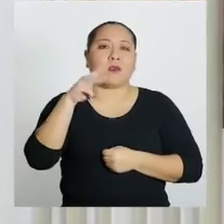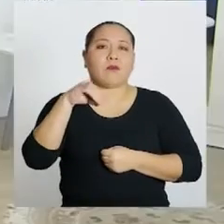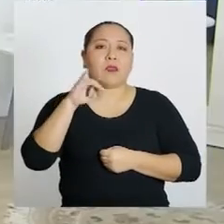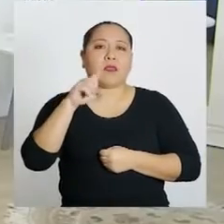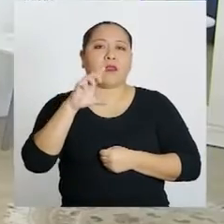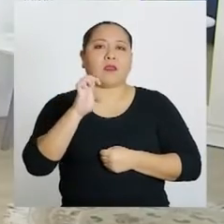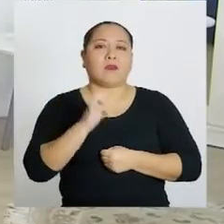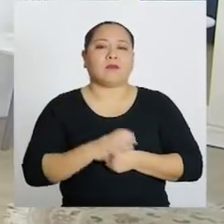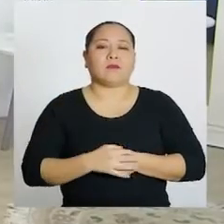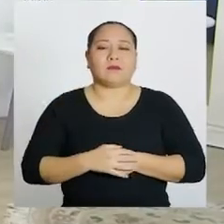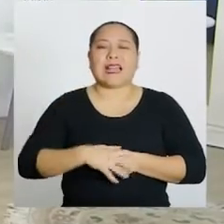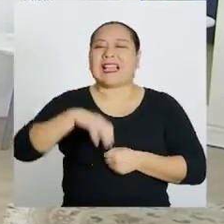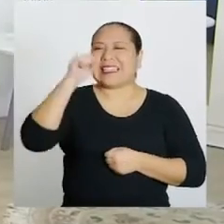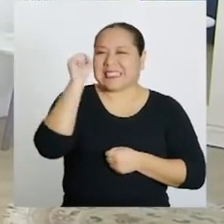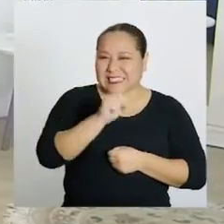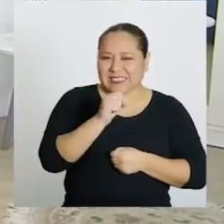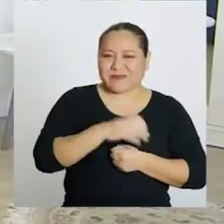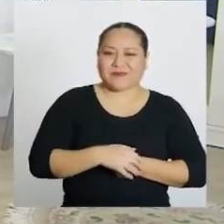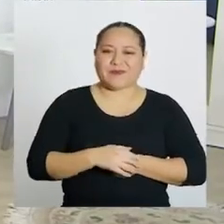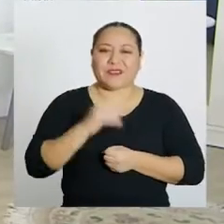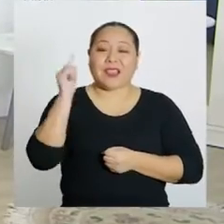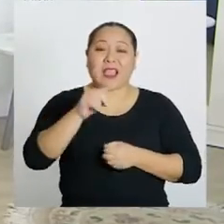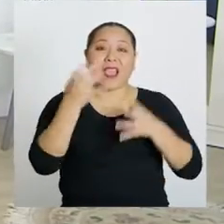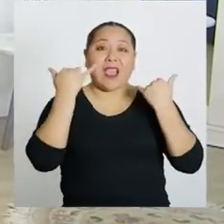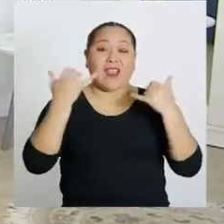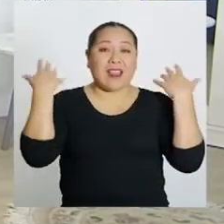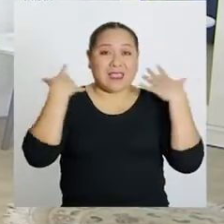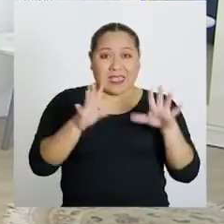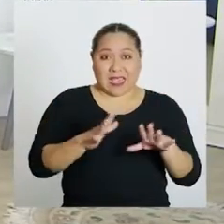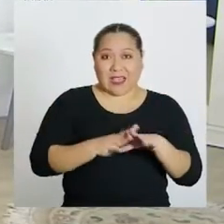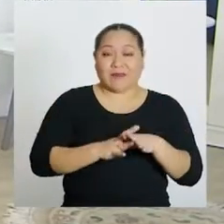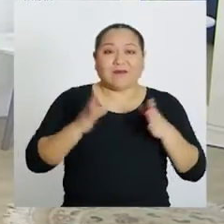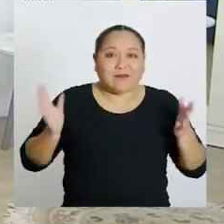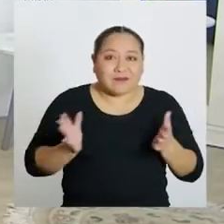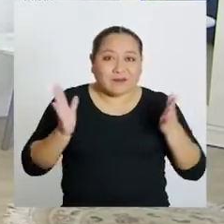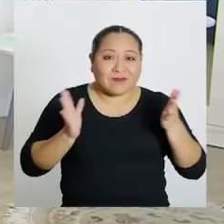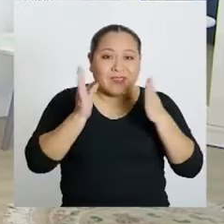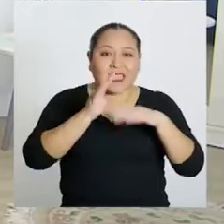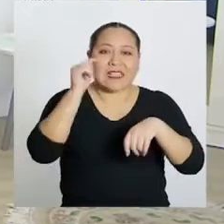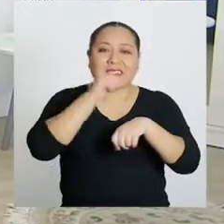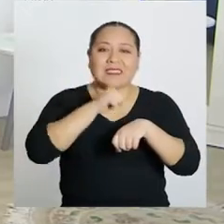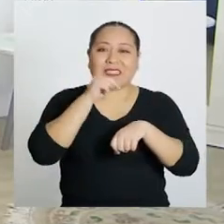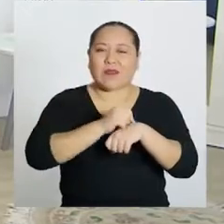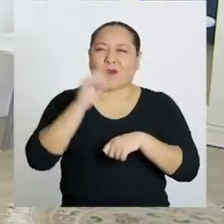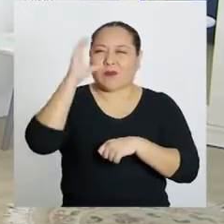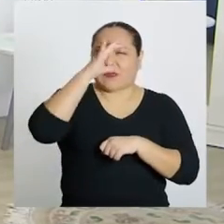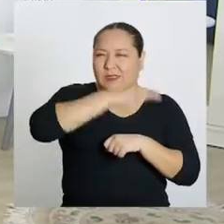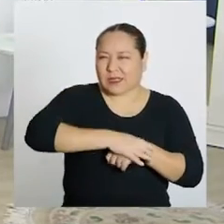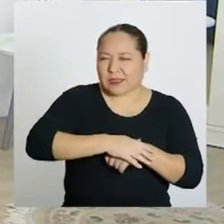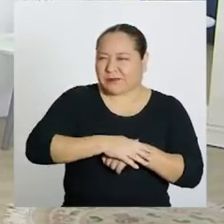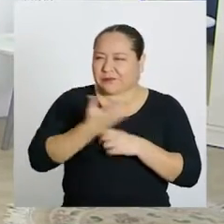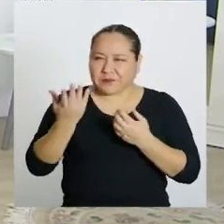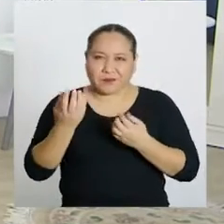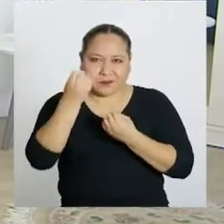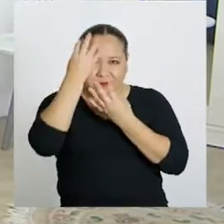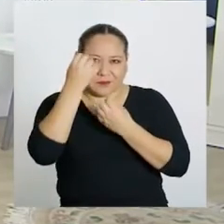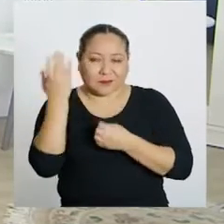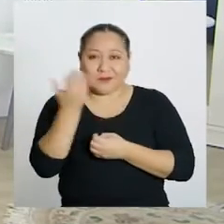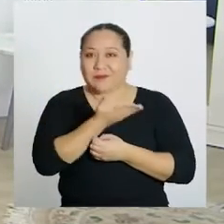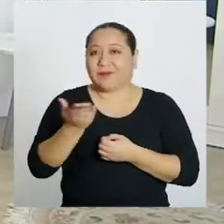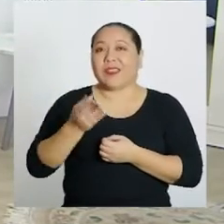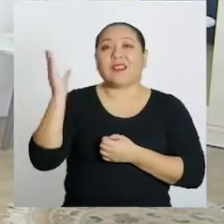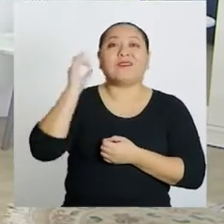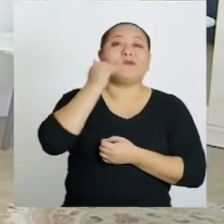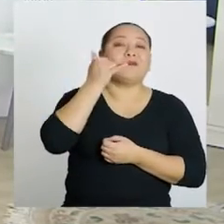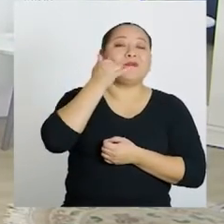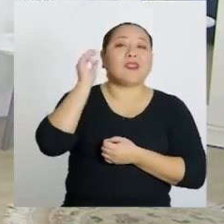Yamile. Claro que sí. Ahora que ya tenemos la motivación, es hora de buscar fuentes. Llamemos a la